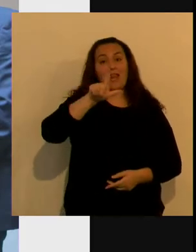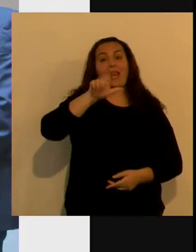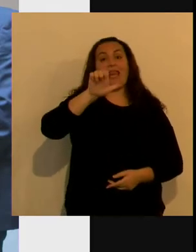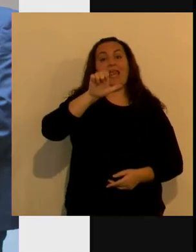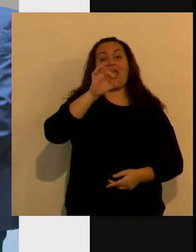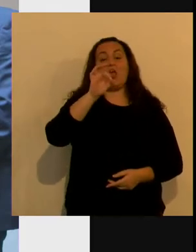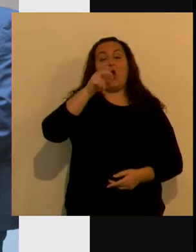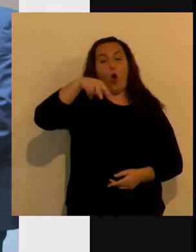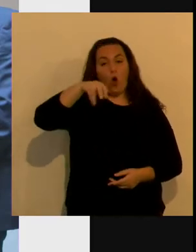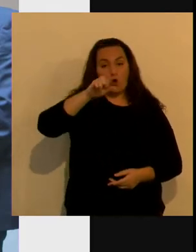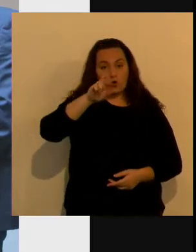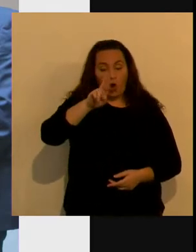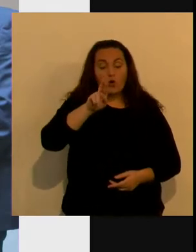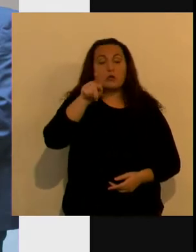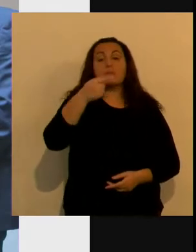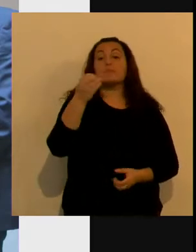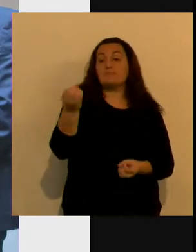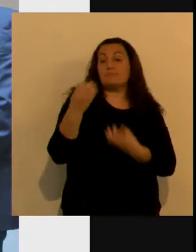estaba haciendo su paseo